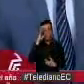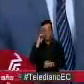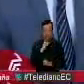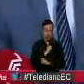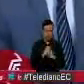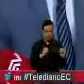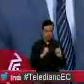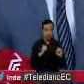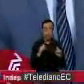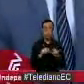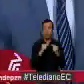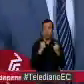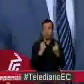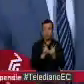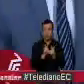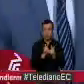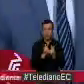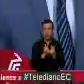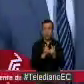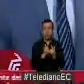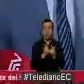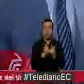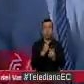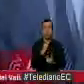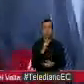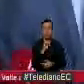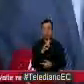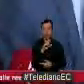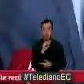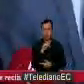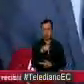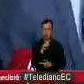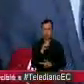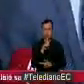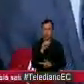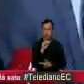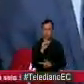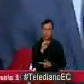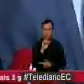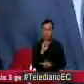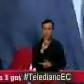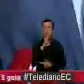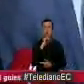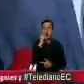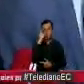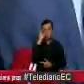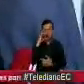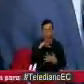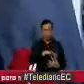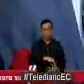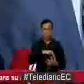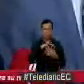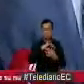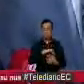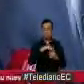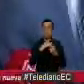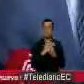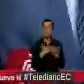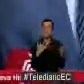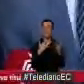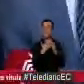Unida y del partido Unidas Podemos. Que el señor Correa estuviese colaborando con